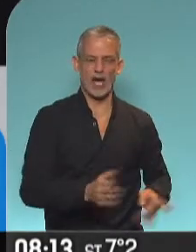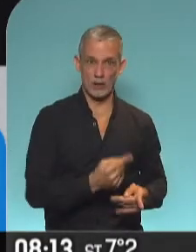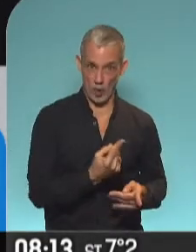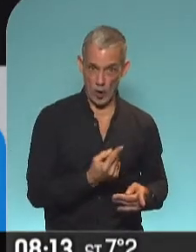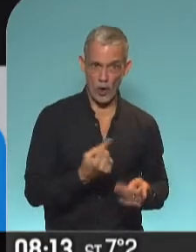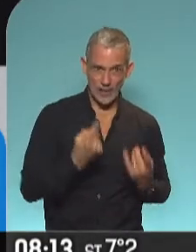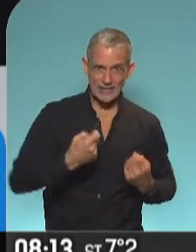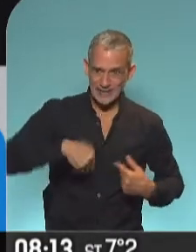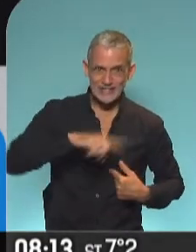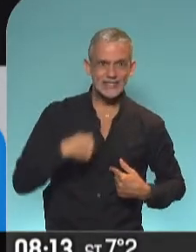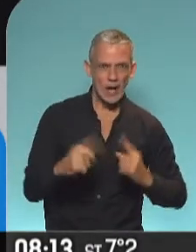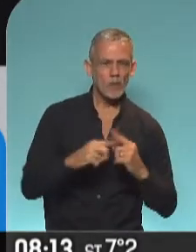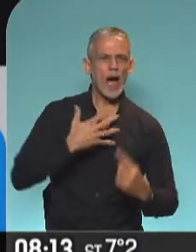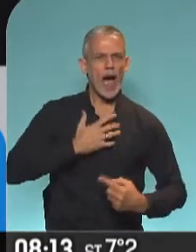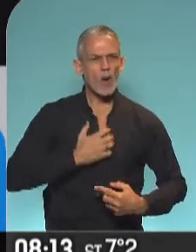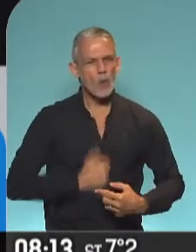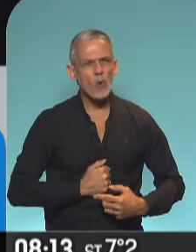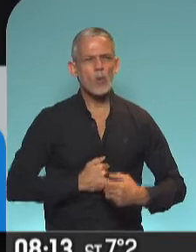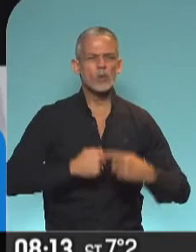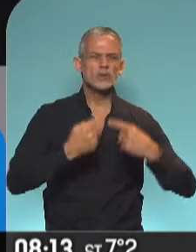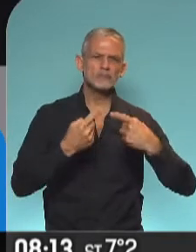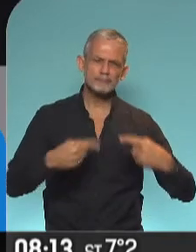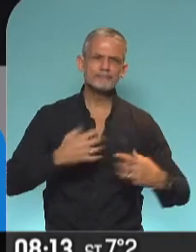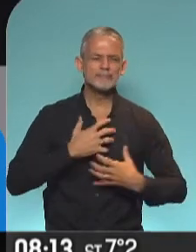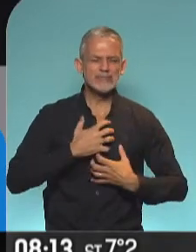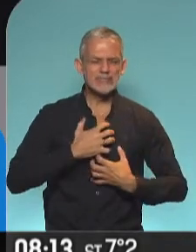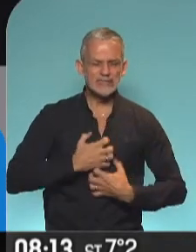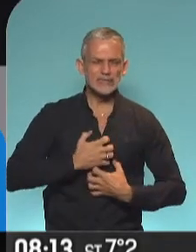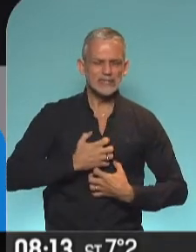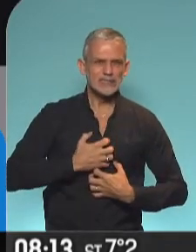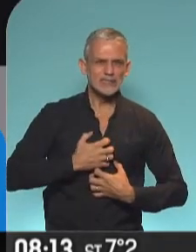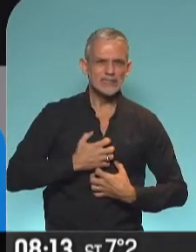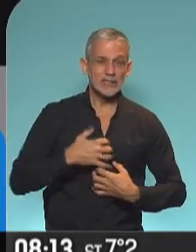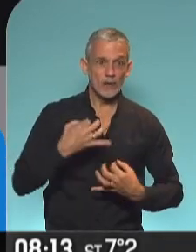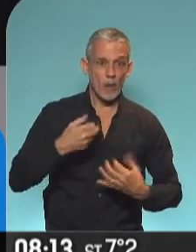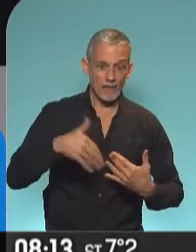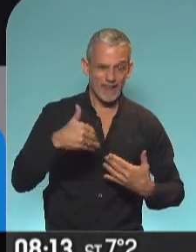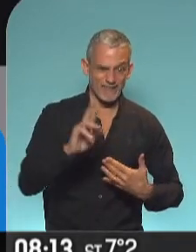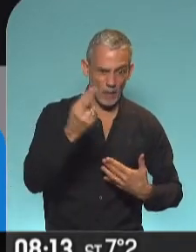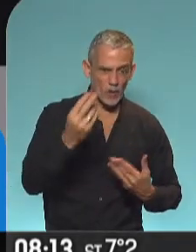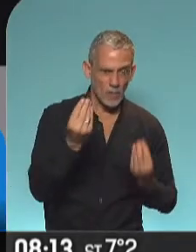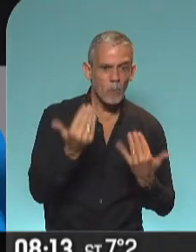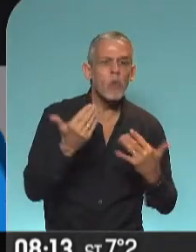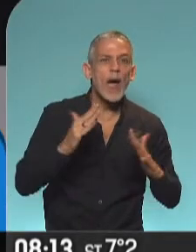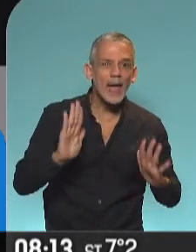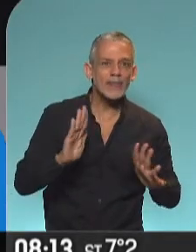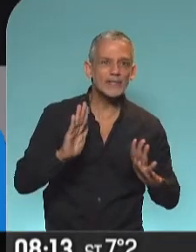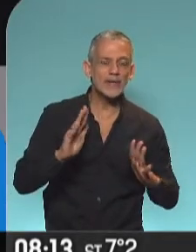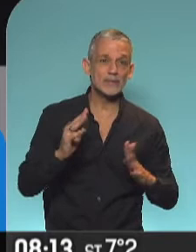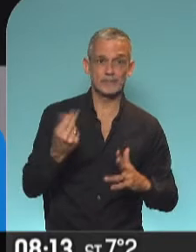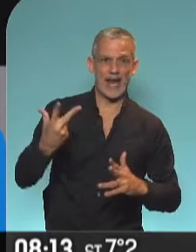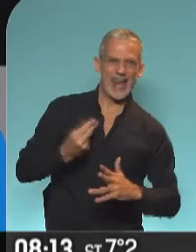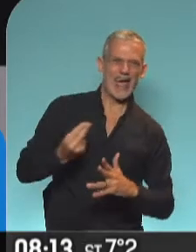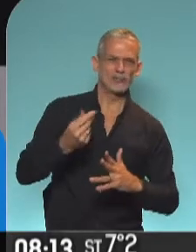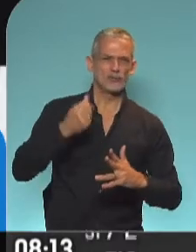una situación de angustia, ante una situación de posibilidad de ser expuesto a la muerte, la negación es una respuesta